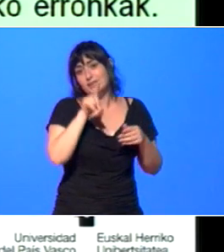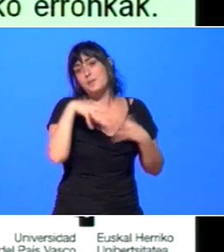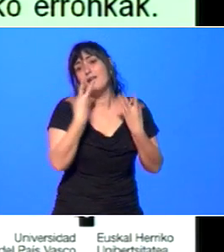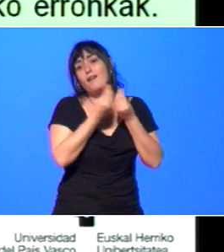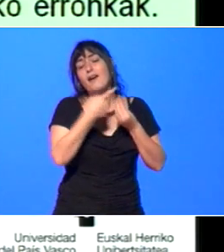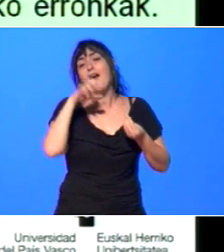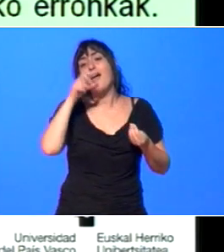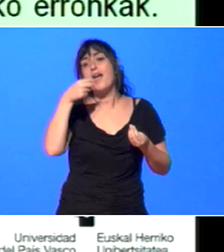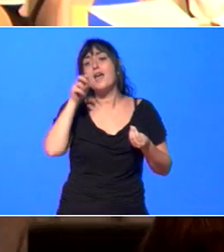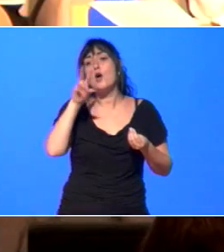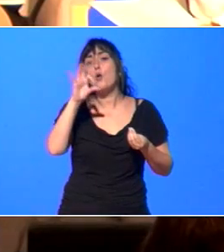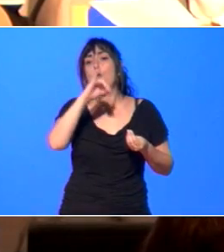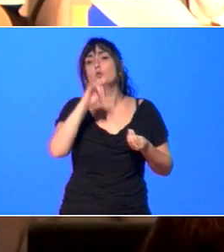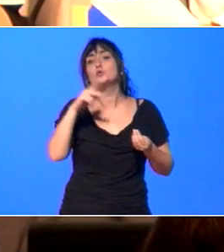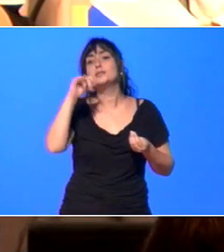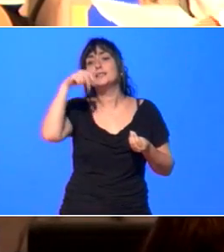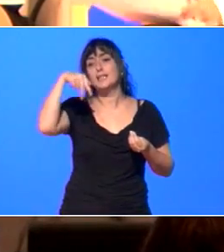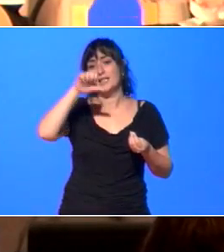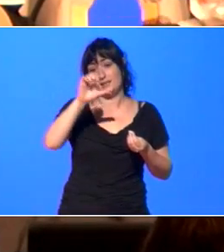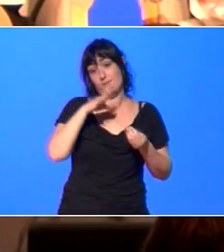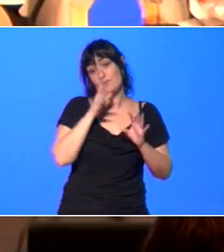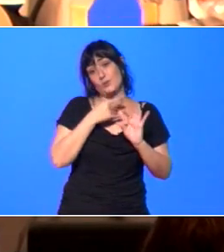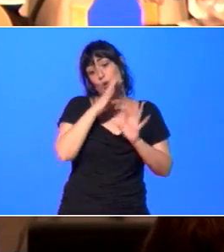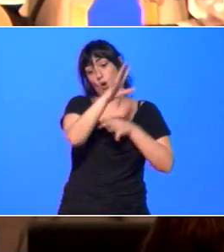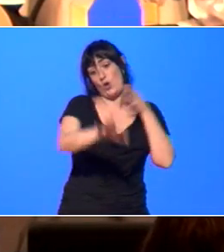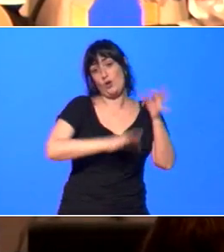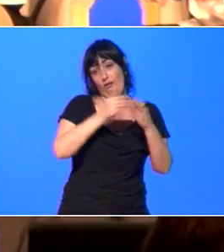a organizar estas jornadas.